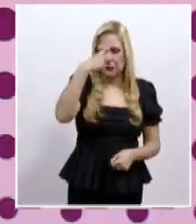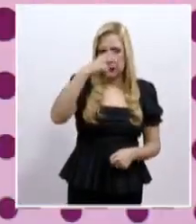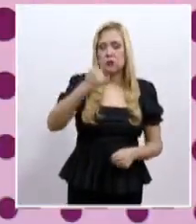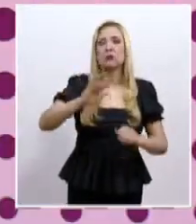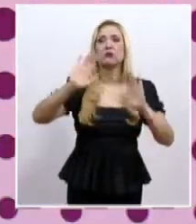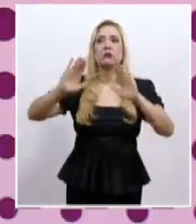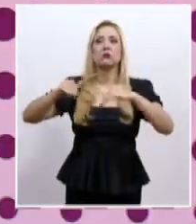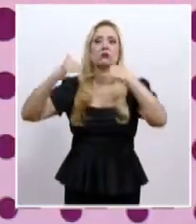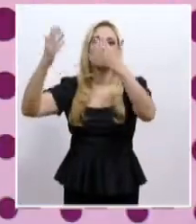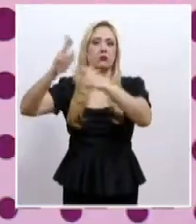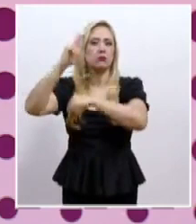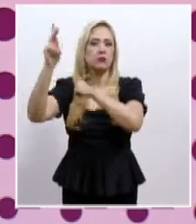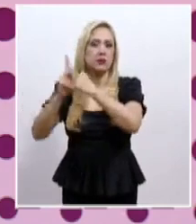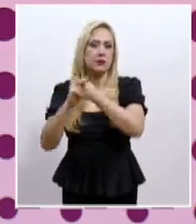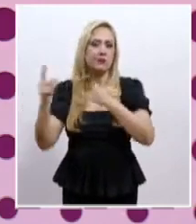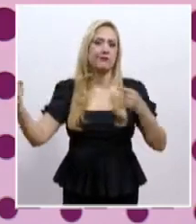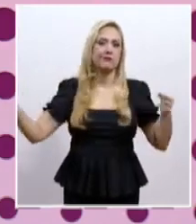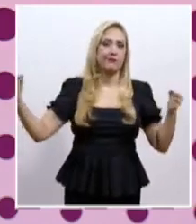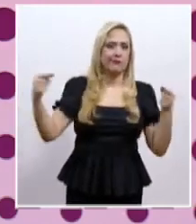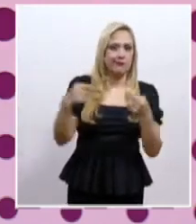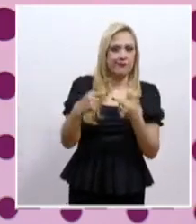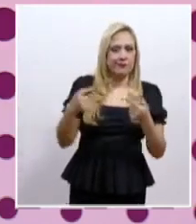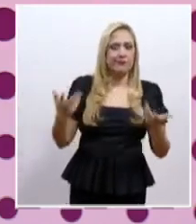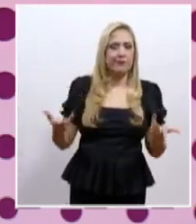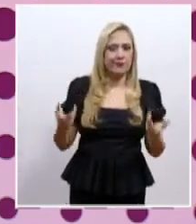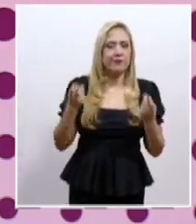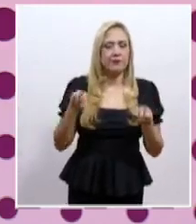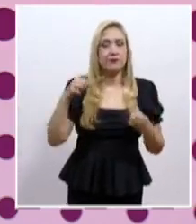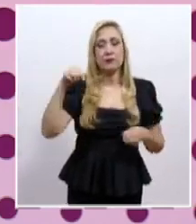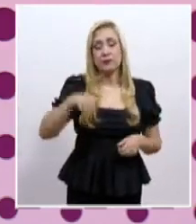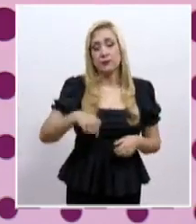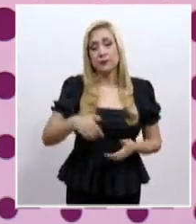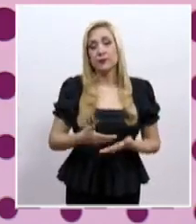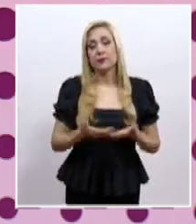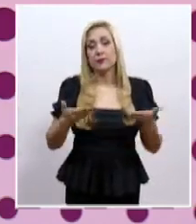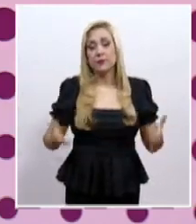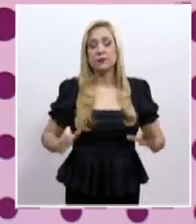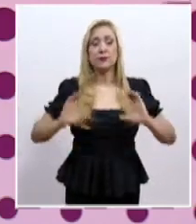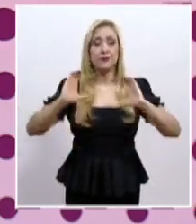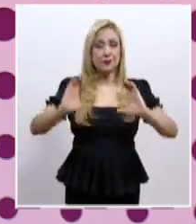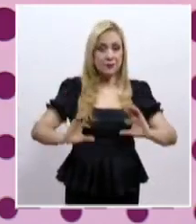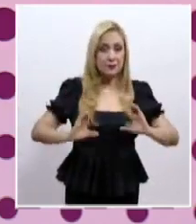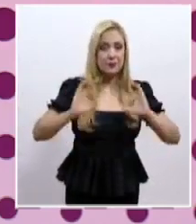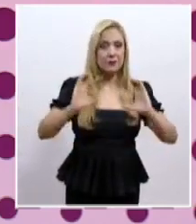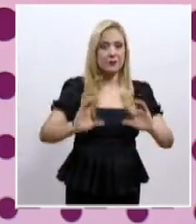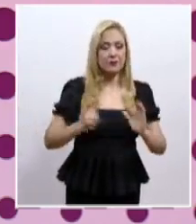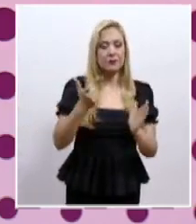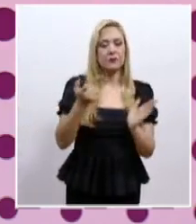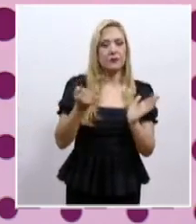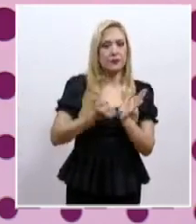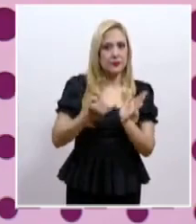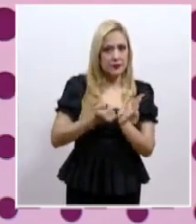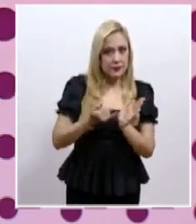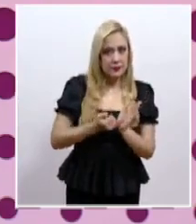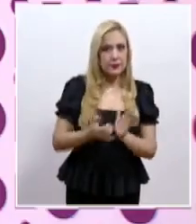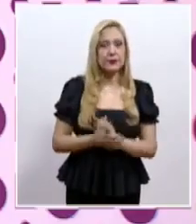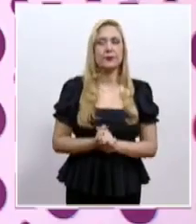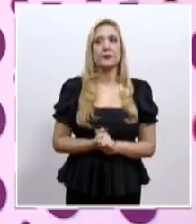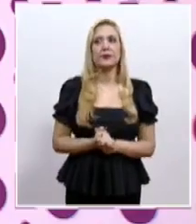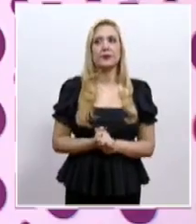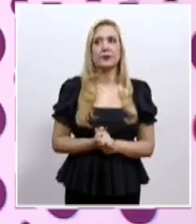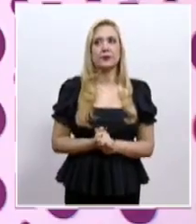podemos decir muy resumidamente? Esta administración ha sido cuidadosa fiscalmente. Esto